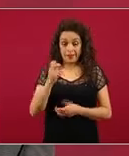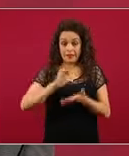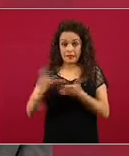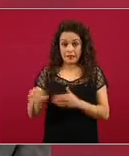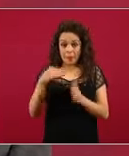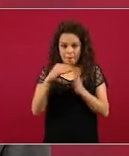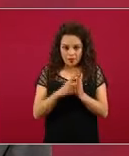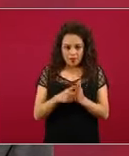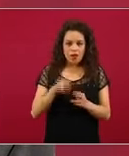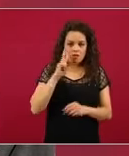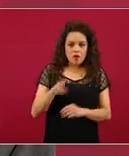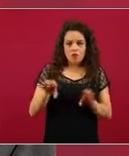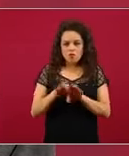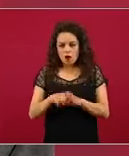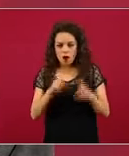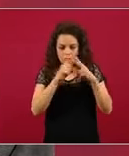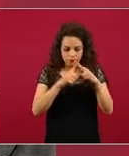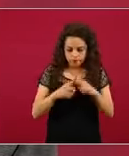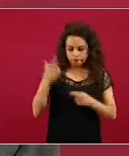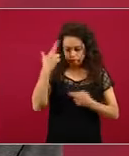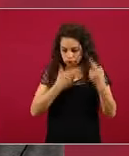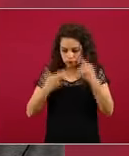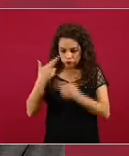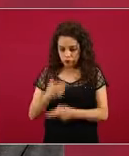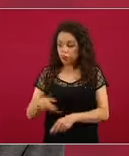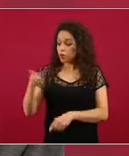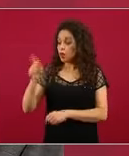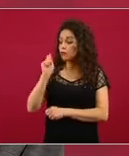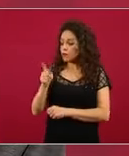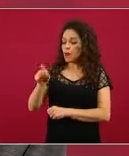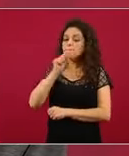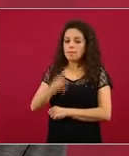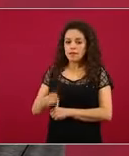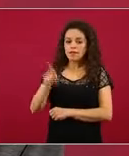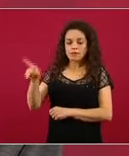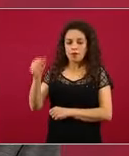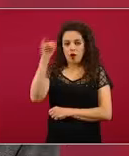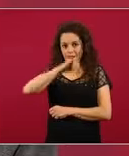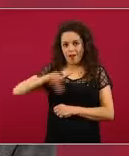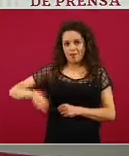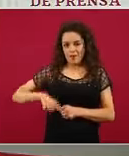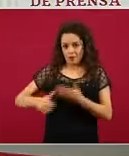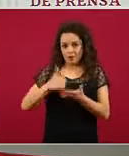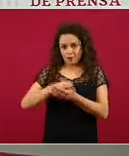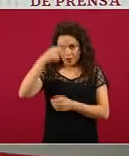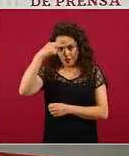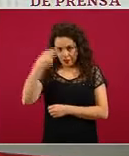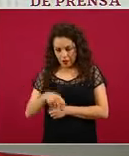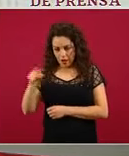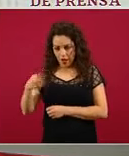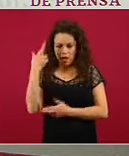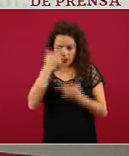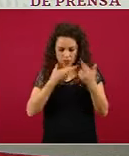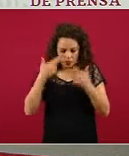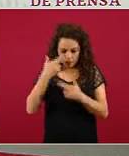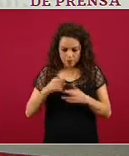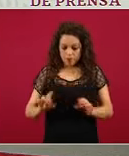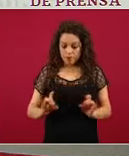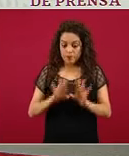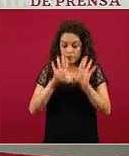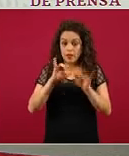caso unas que hizo el equipo de la doctora Claudia Sheinbaum, pudimos identificar que si se hiciera este cierre del 19